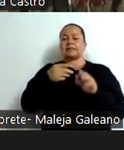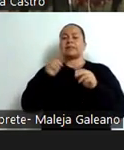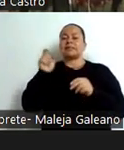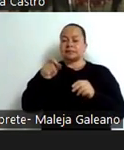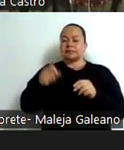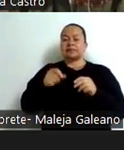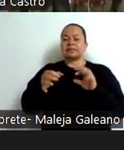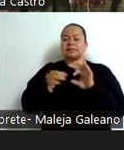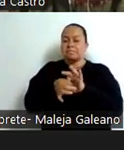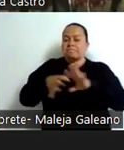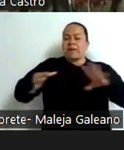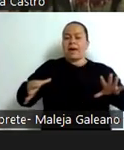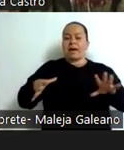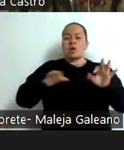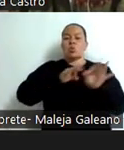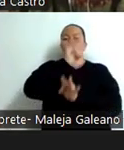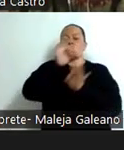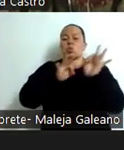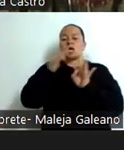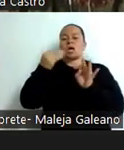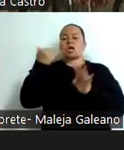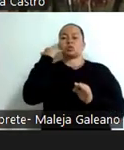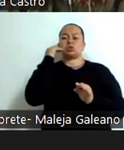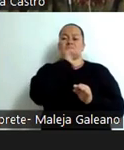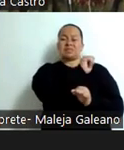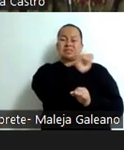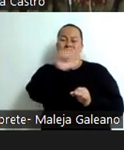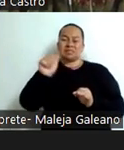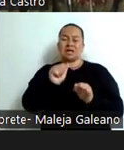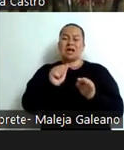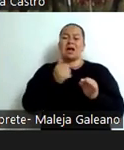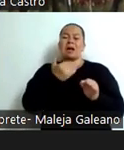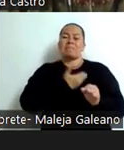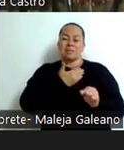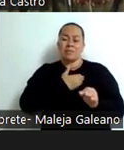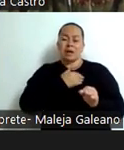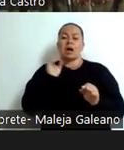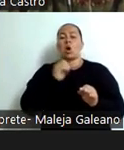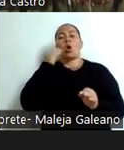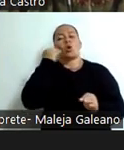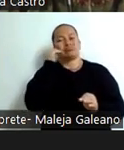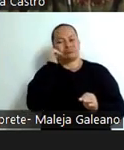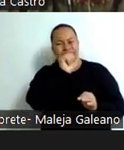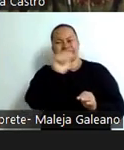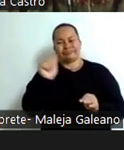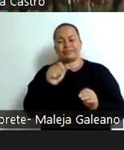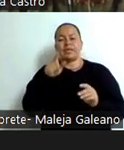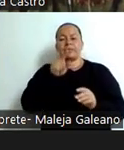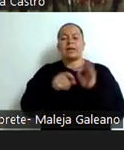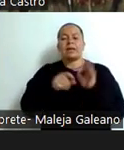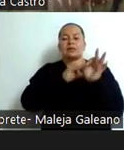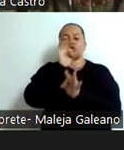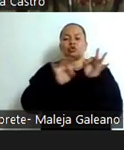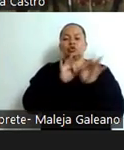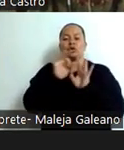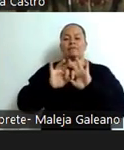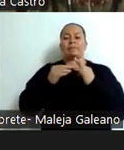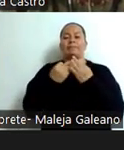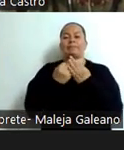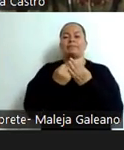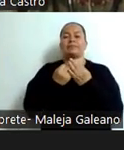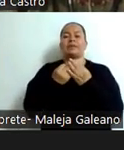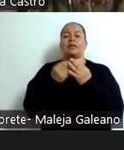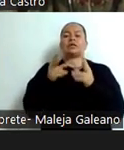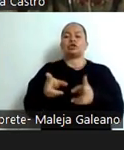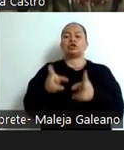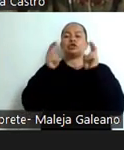domésticos de la figura puramente maternal y en específico femenina para consolidarlos dentro de la órbita familiar en abstracto de forma